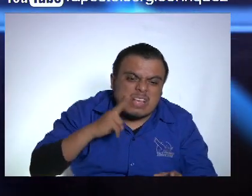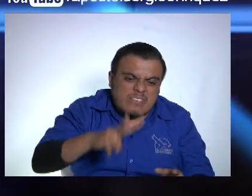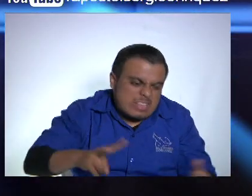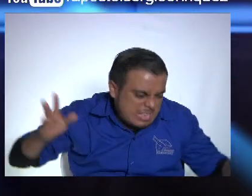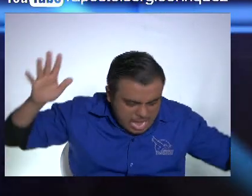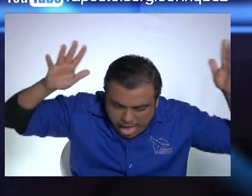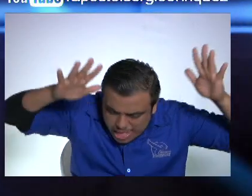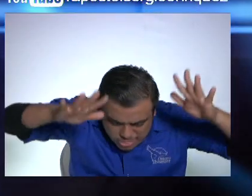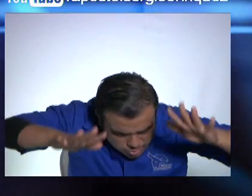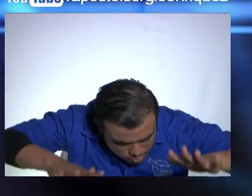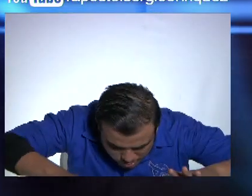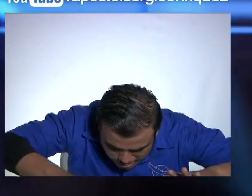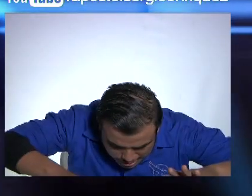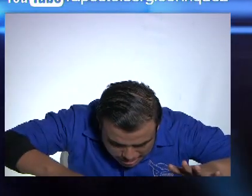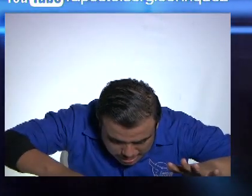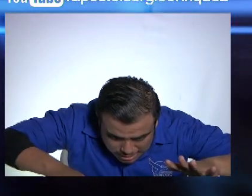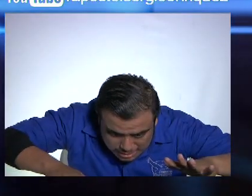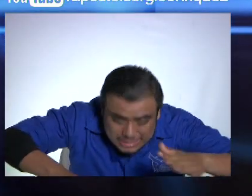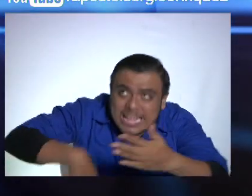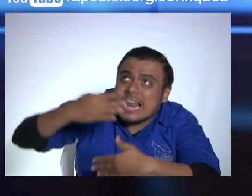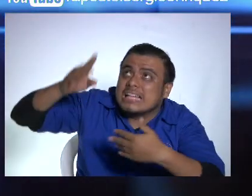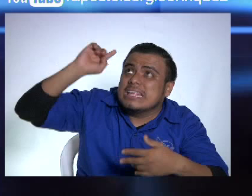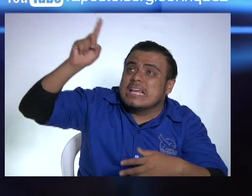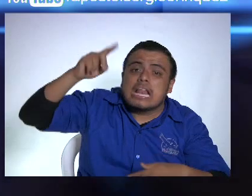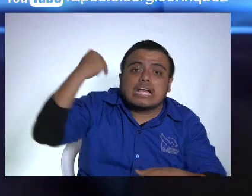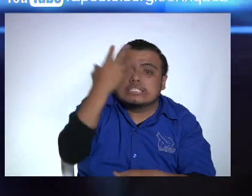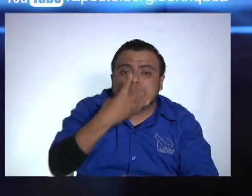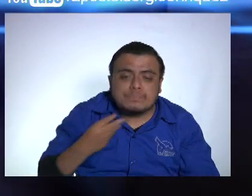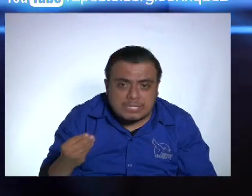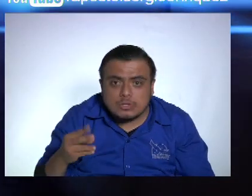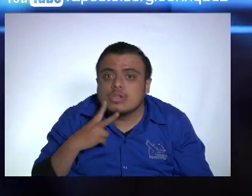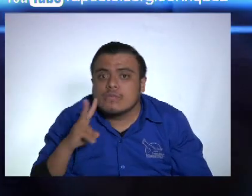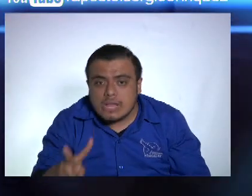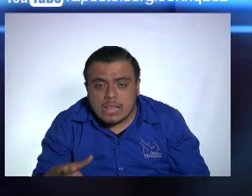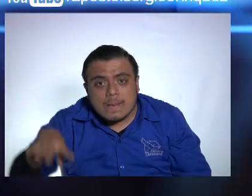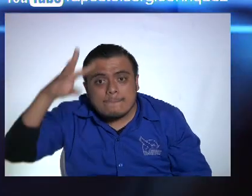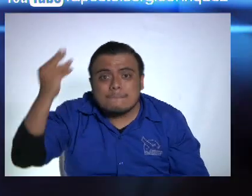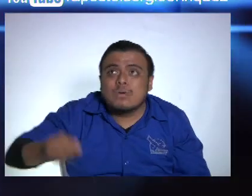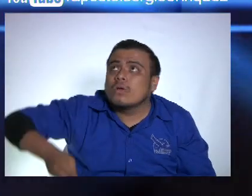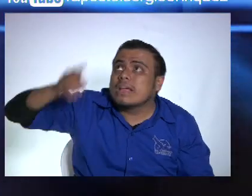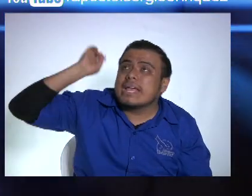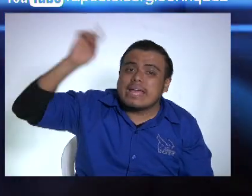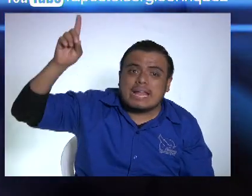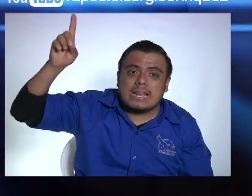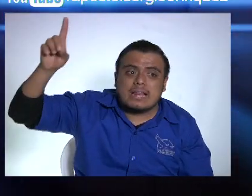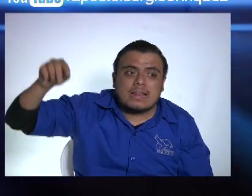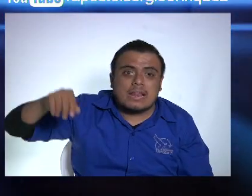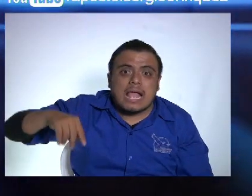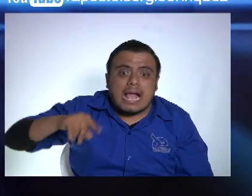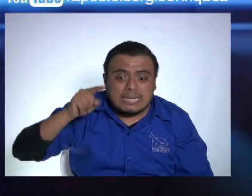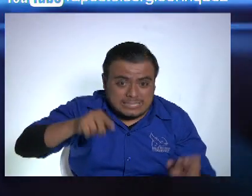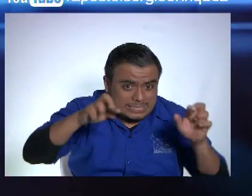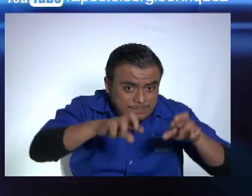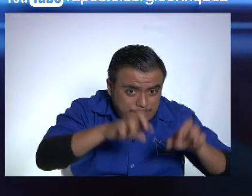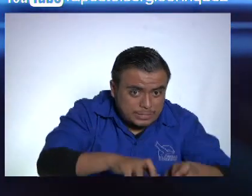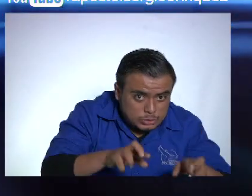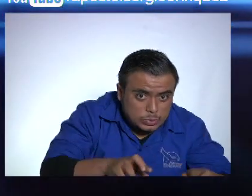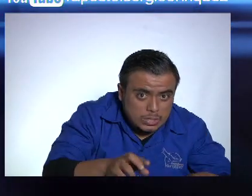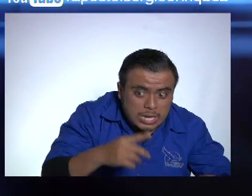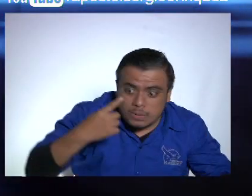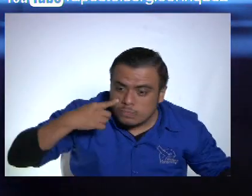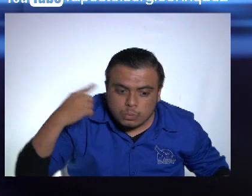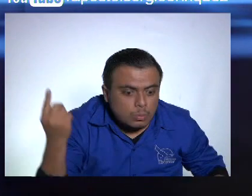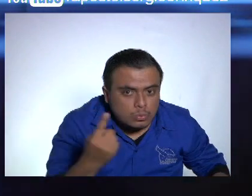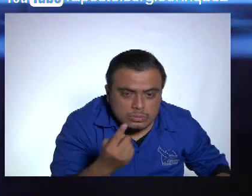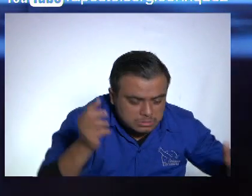adorarán al Padre en espíritu y en verdad, porque también el Padre tales adoradores busca que le adoren.